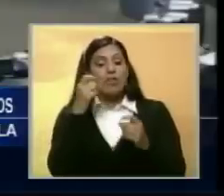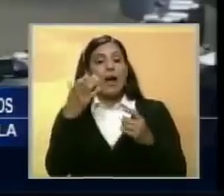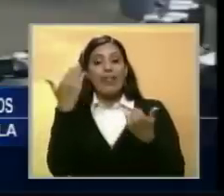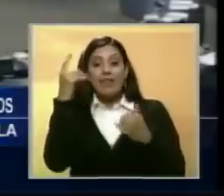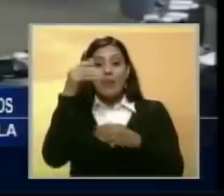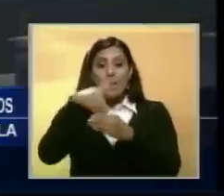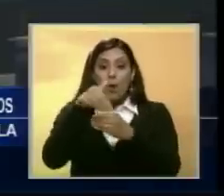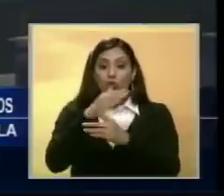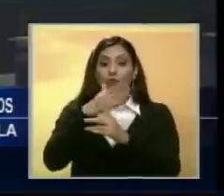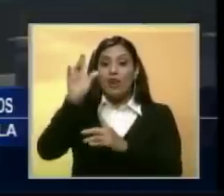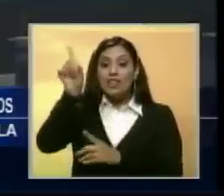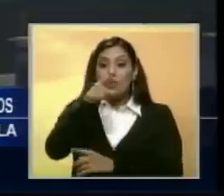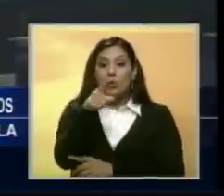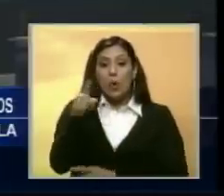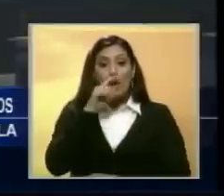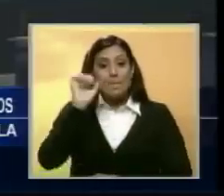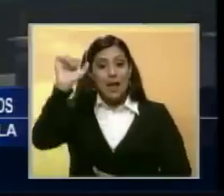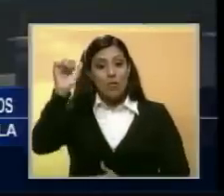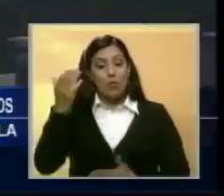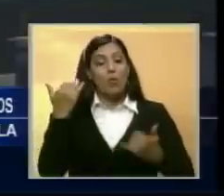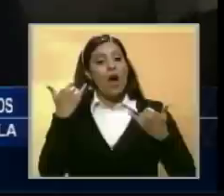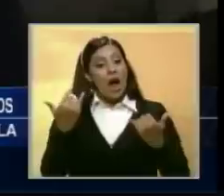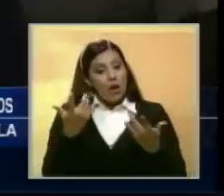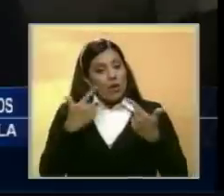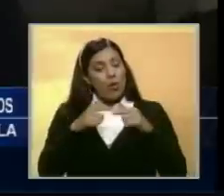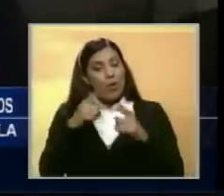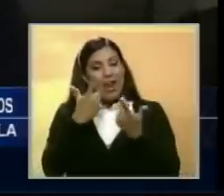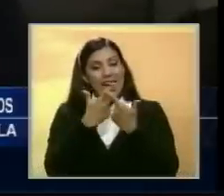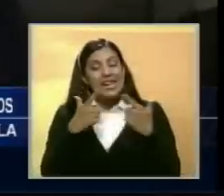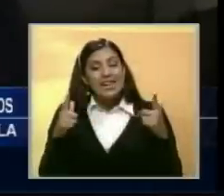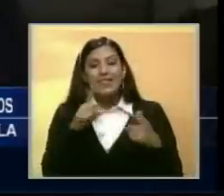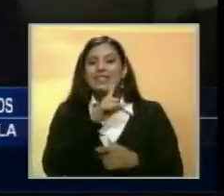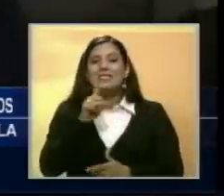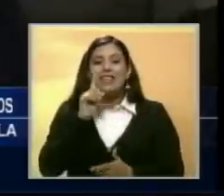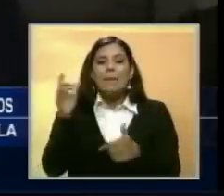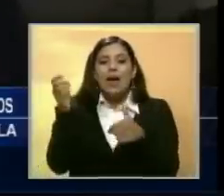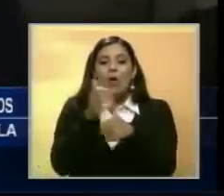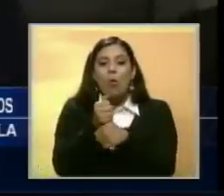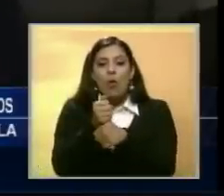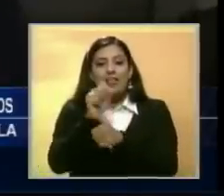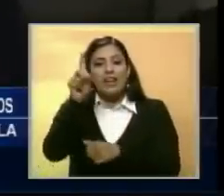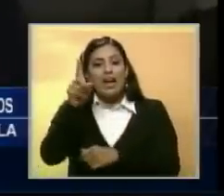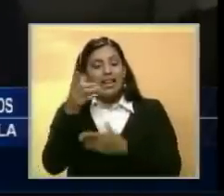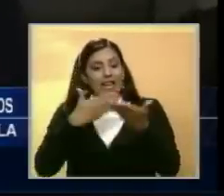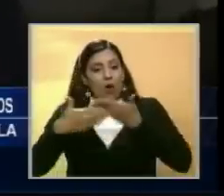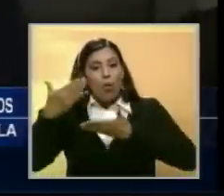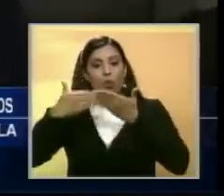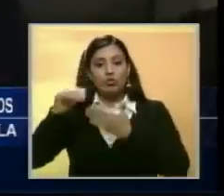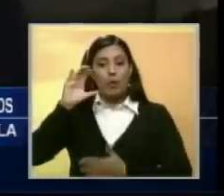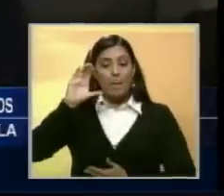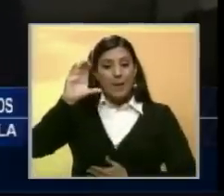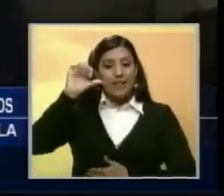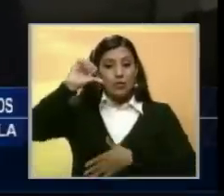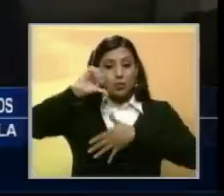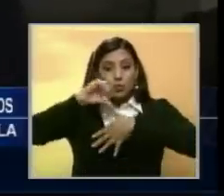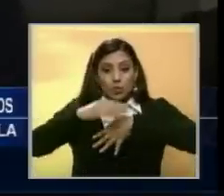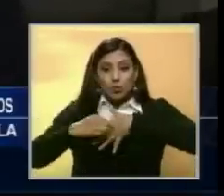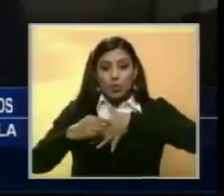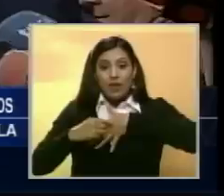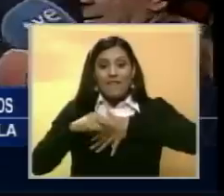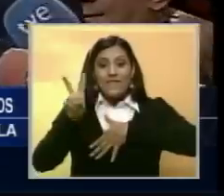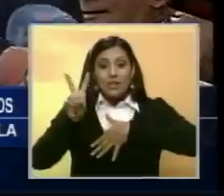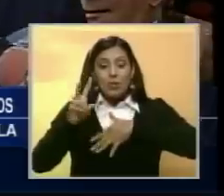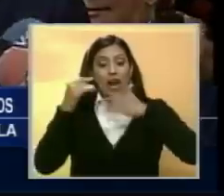referéndum revocatorio. A juicio del Parlamento, la liberación es una condición para lograr los diálogos de negociación en el país suramericano. Por